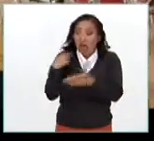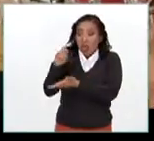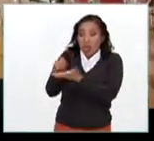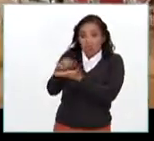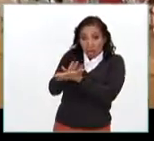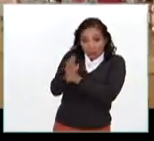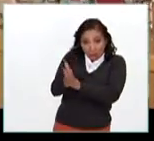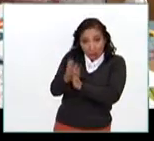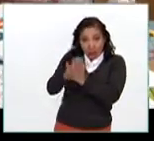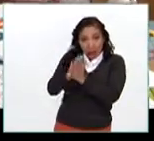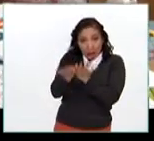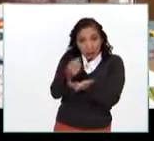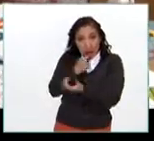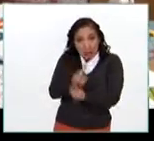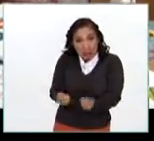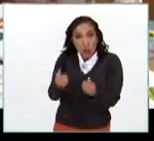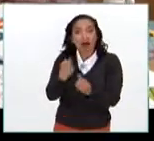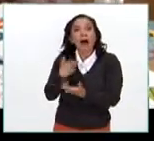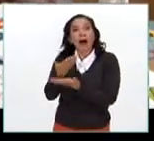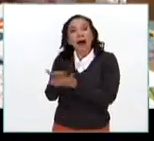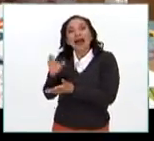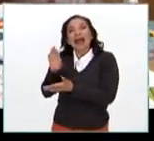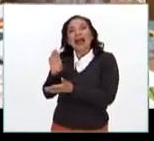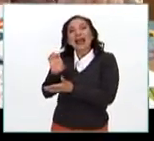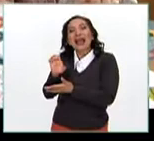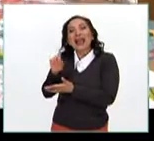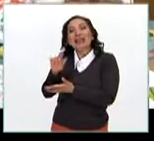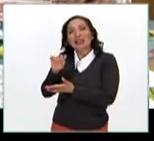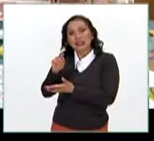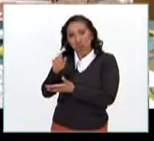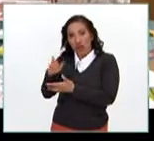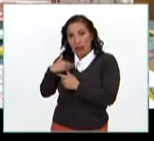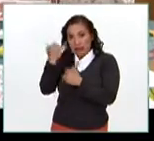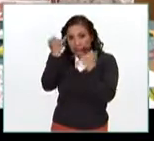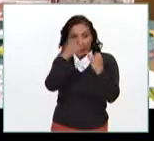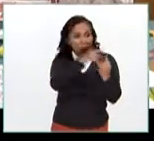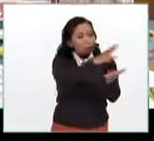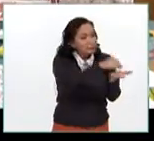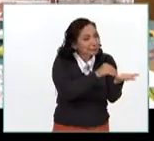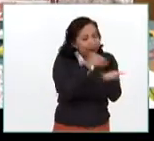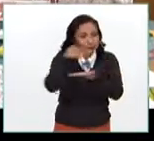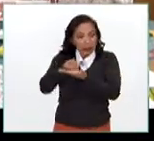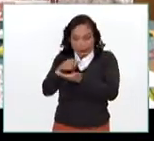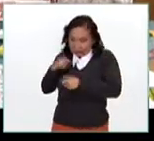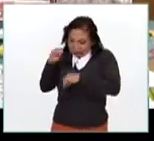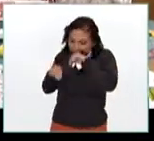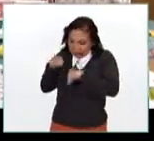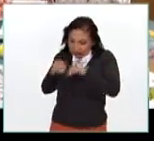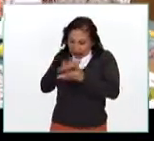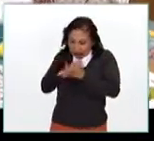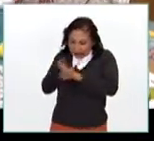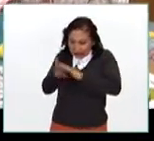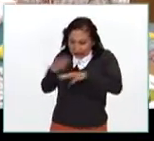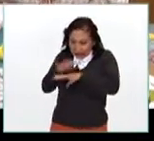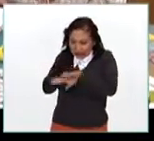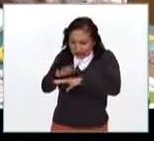el editor. Y además el editor, para el editor también es un reto eso,